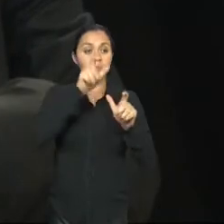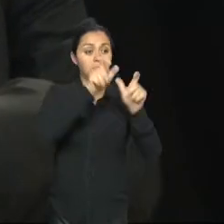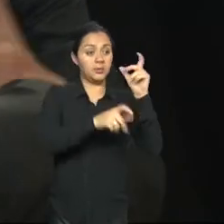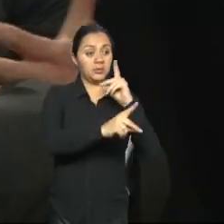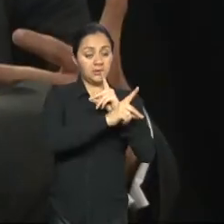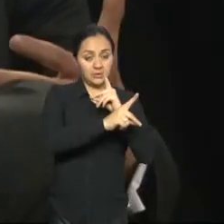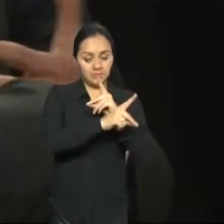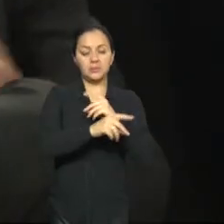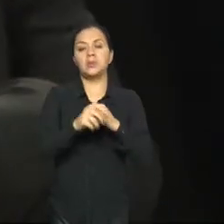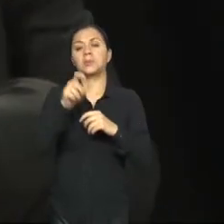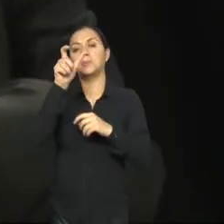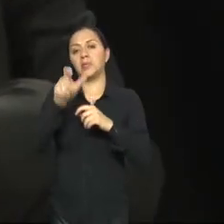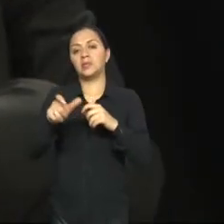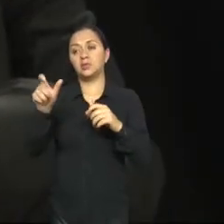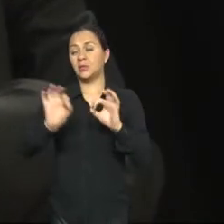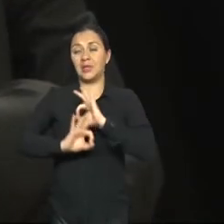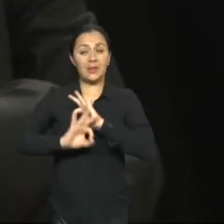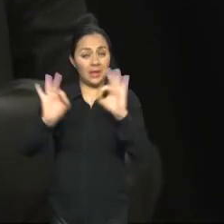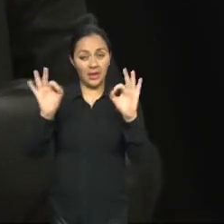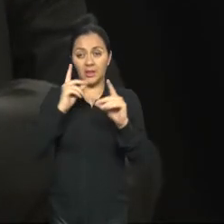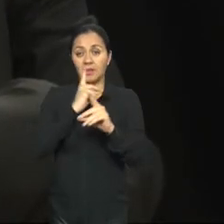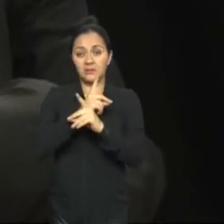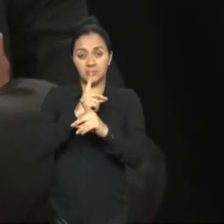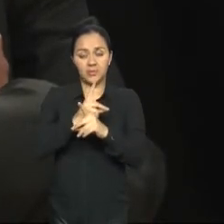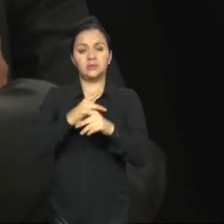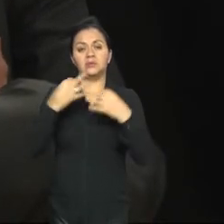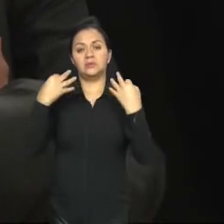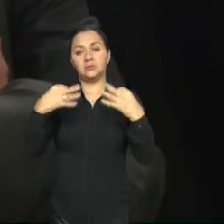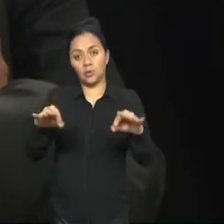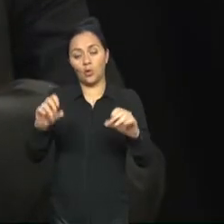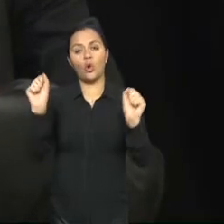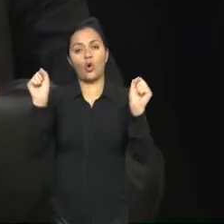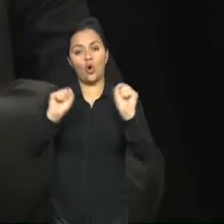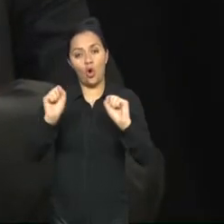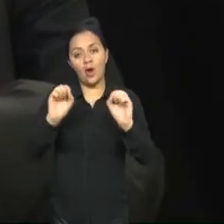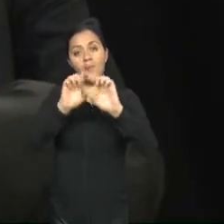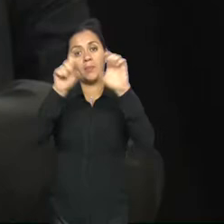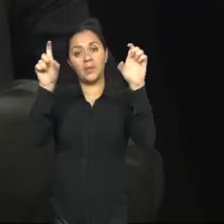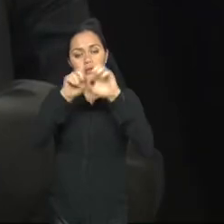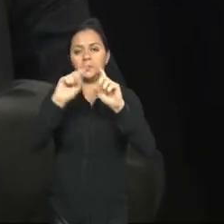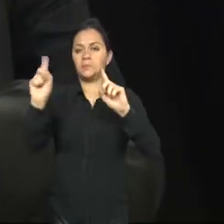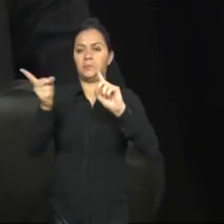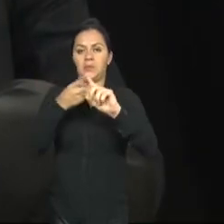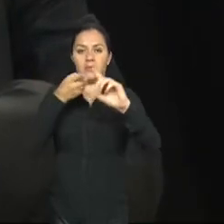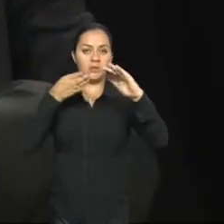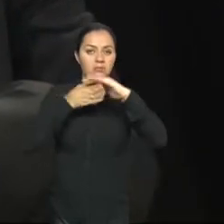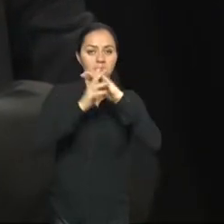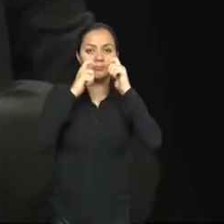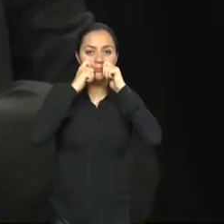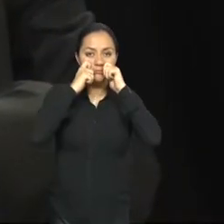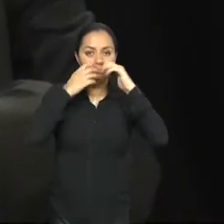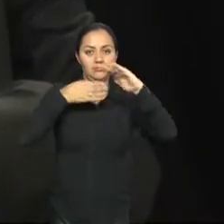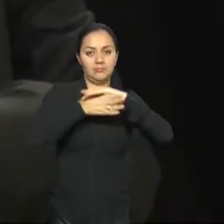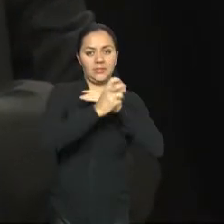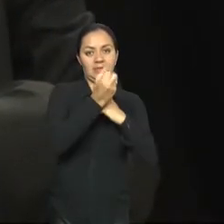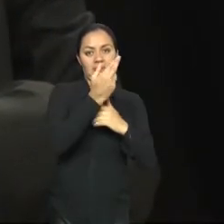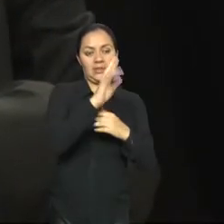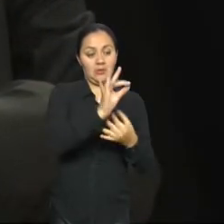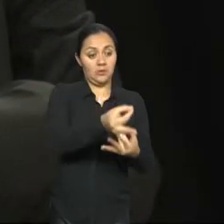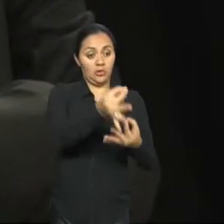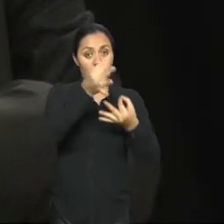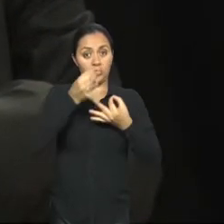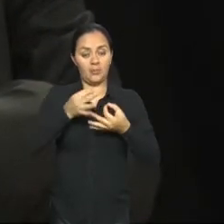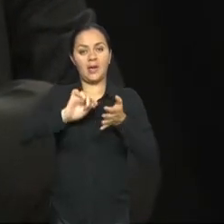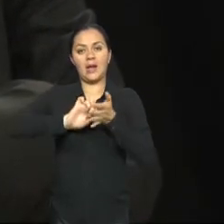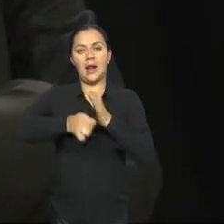con discapacidad o personas naturales o jurídicas, siempre tenemos que tener un primer acercamiento al SRI para tener el acceso, es decir, la clave del